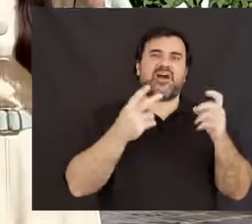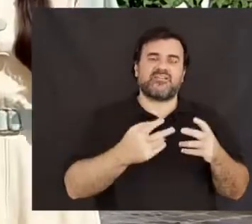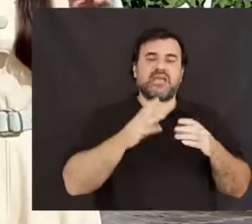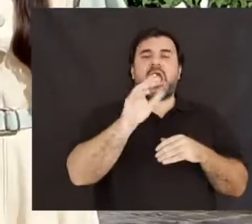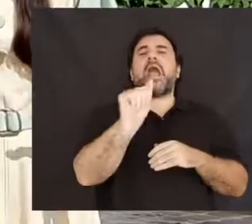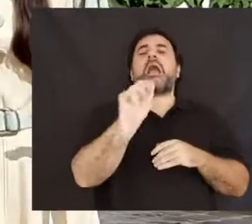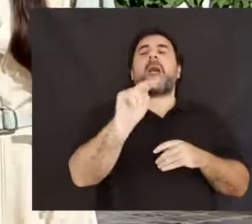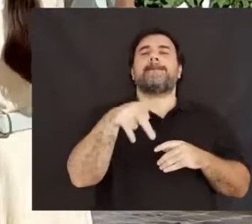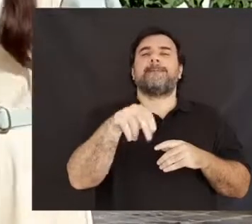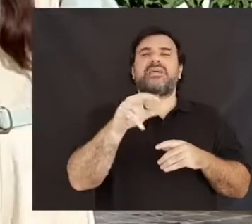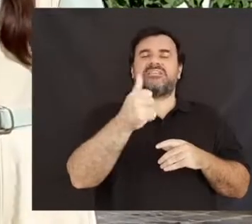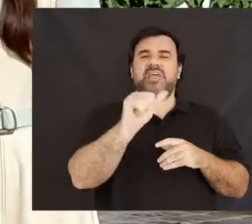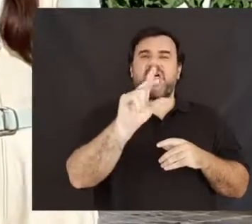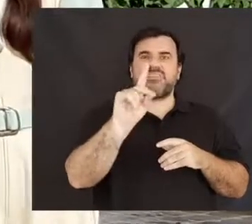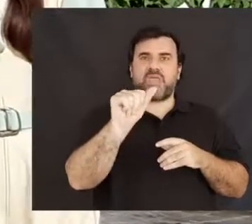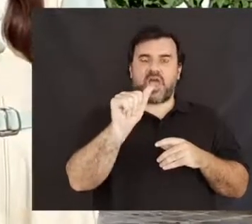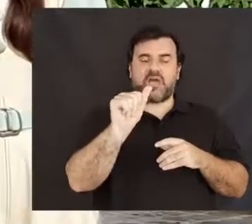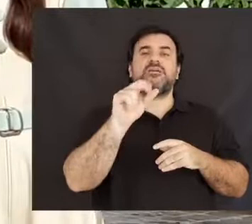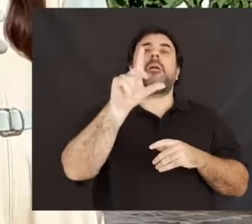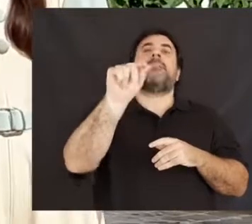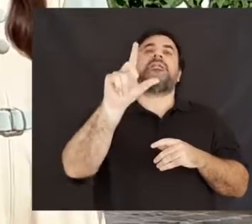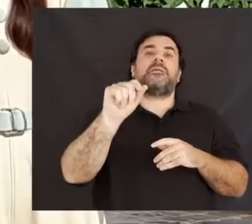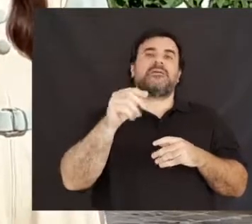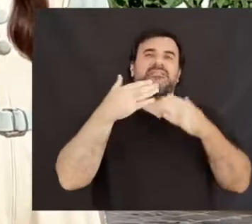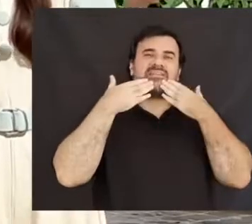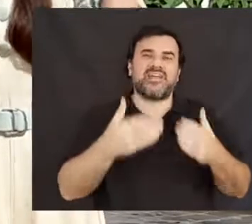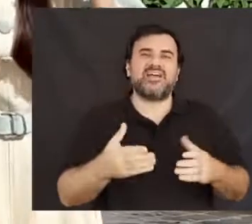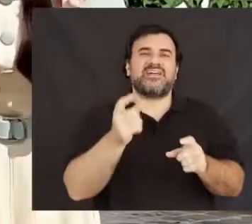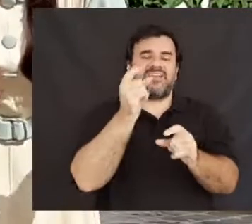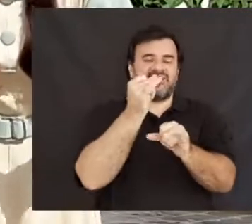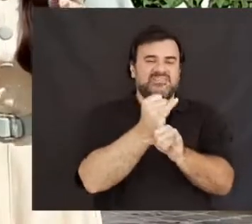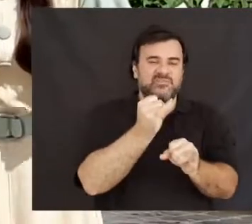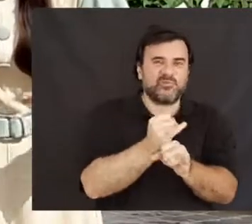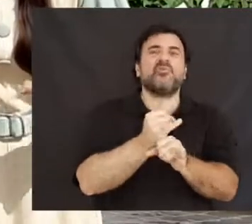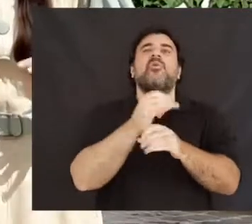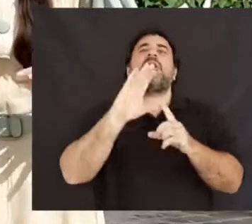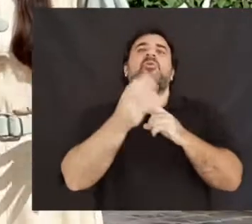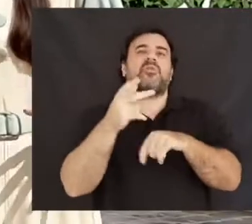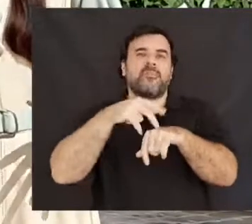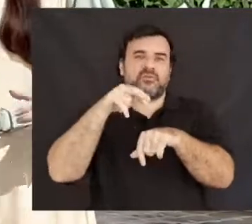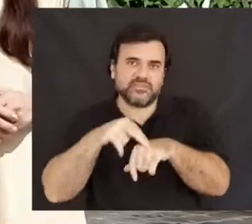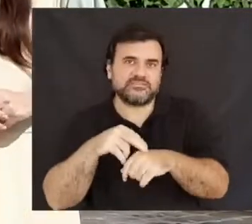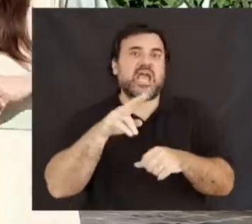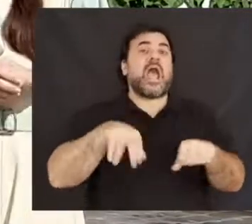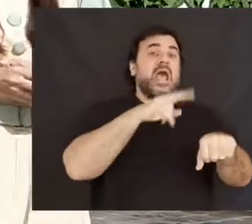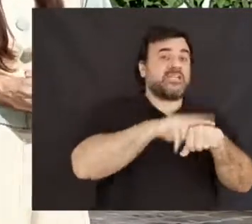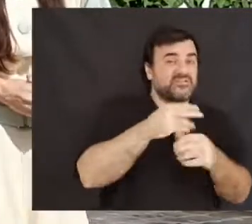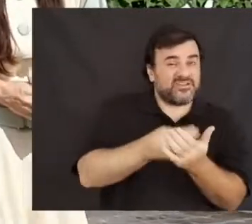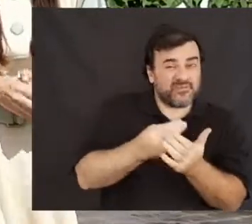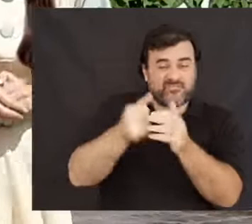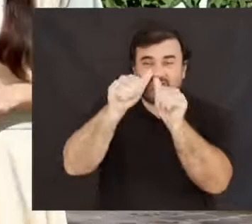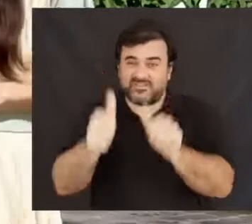Campechada 2020 gracias al Instituto de Cultura Puertorriqueña y al National Endowment for the Arts. Y este